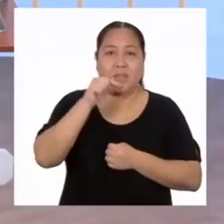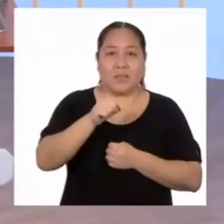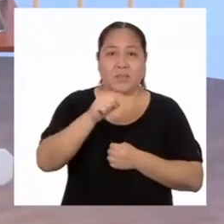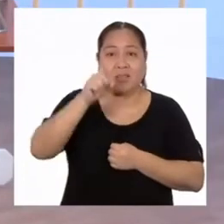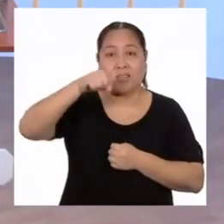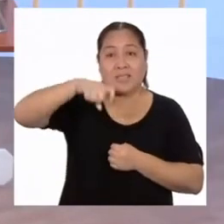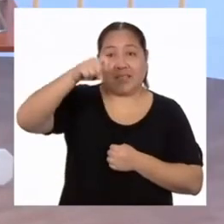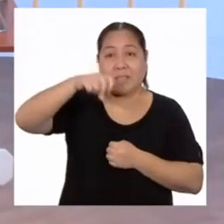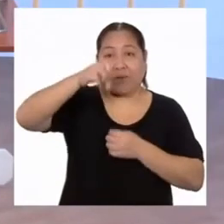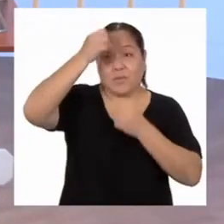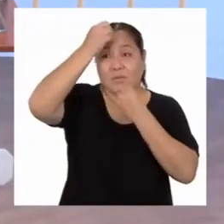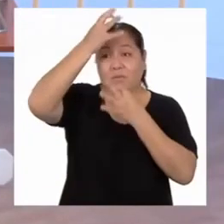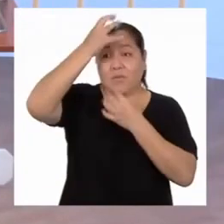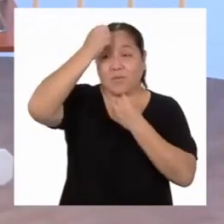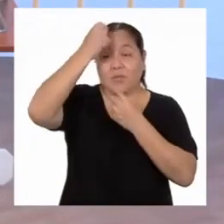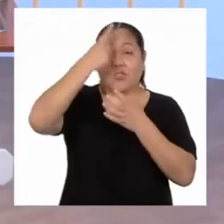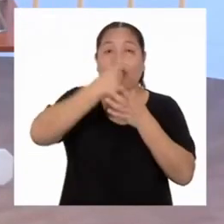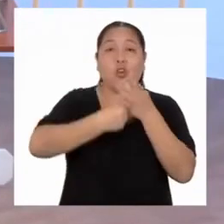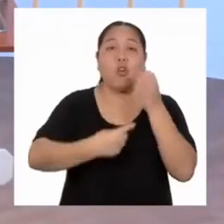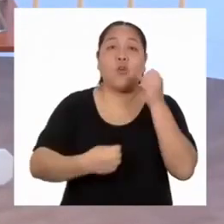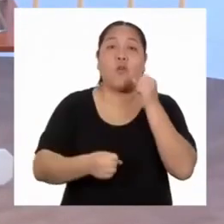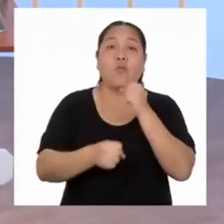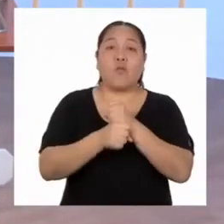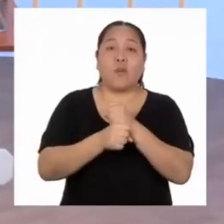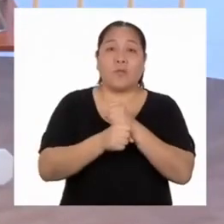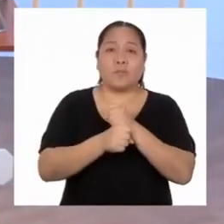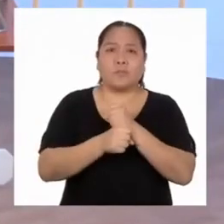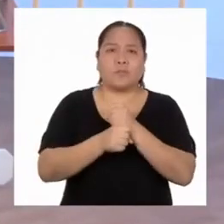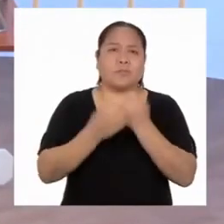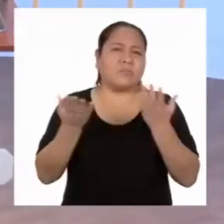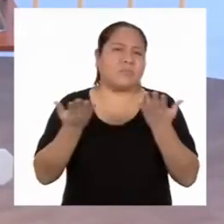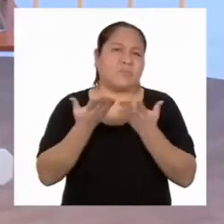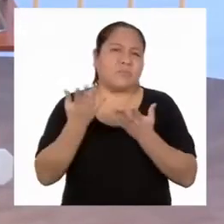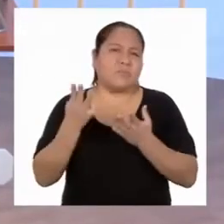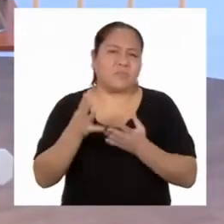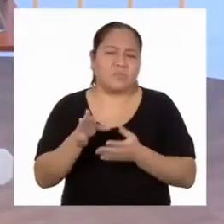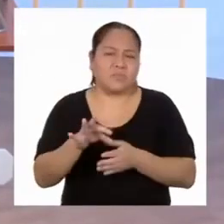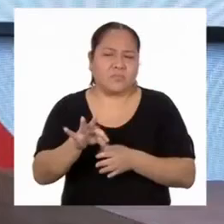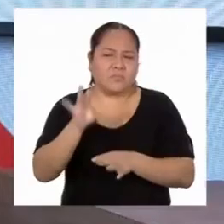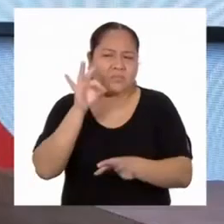necesitamos información confiable. ¿De dónde la sacaremos?